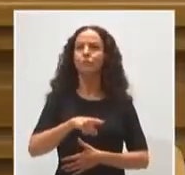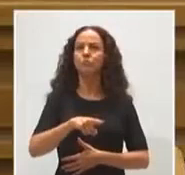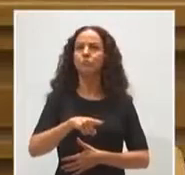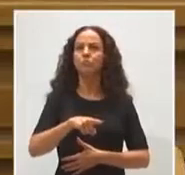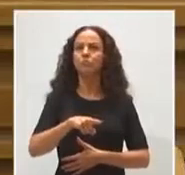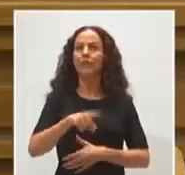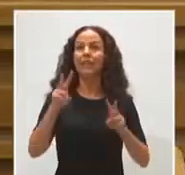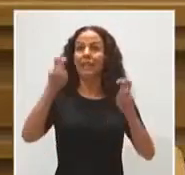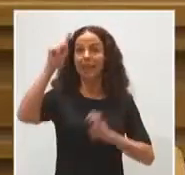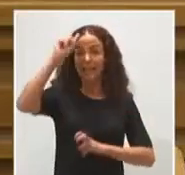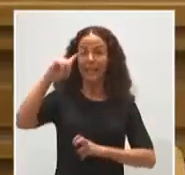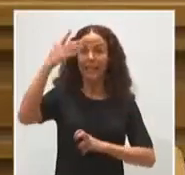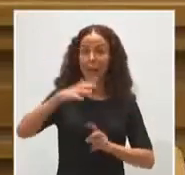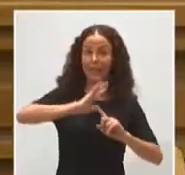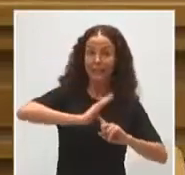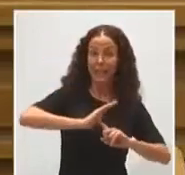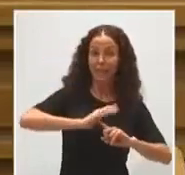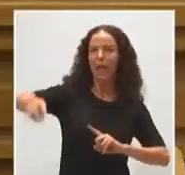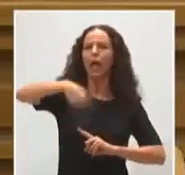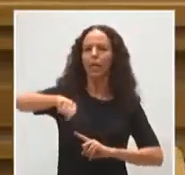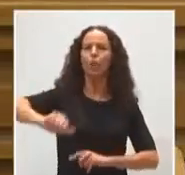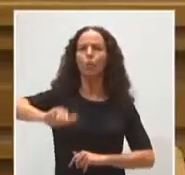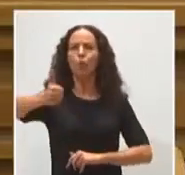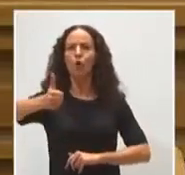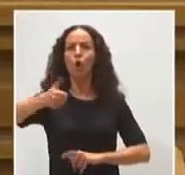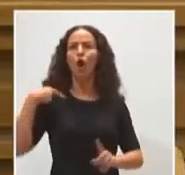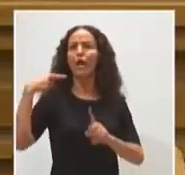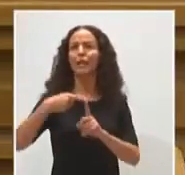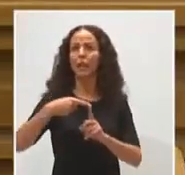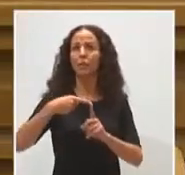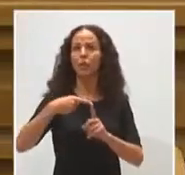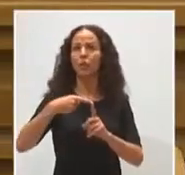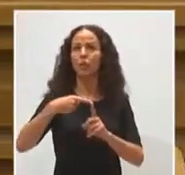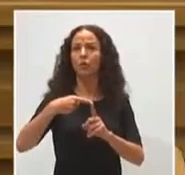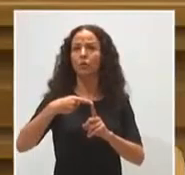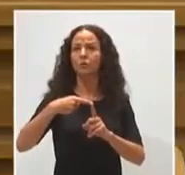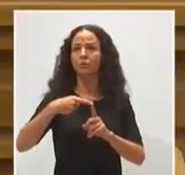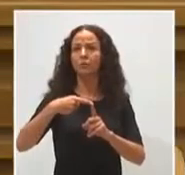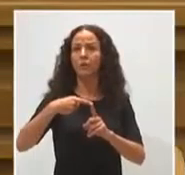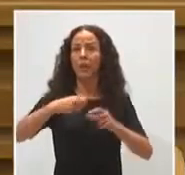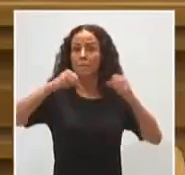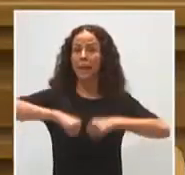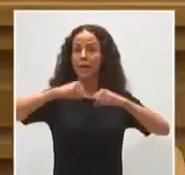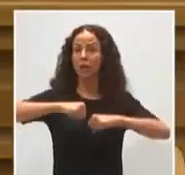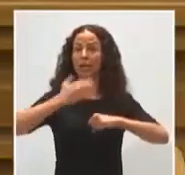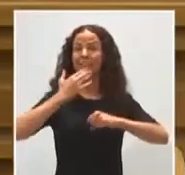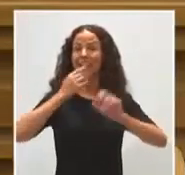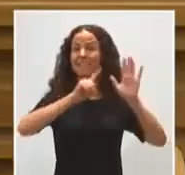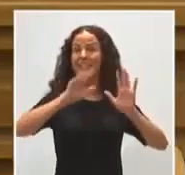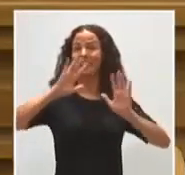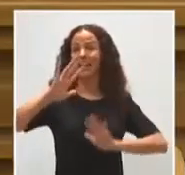iniciativa que planteó el gobierno de castilla-la mancha para reforzar la seguridad de asegurar a nuestros mayores de 65 años